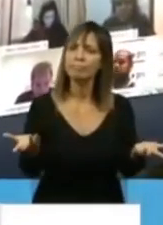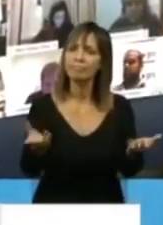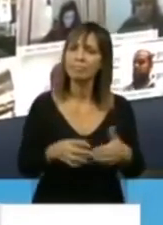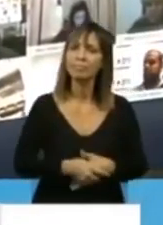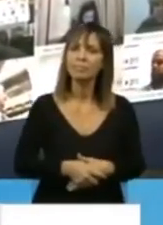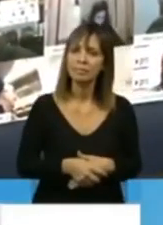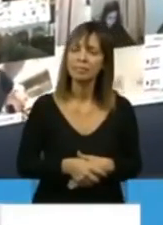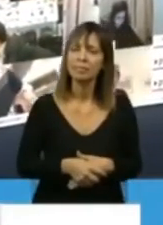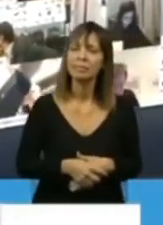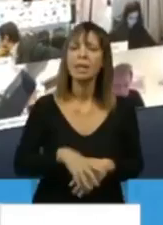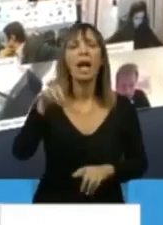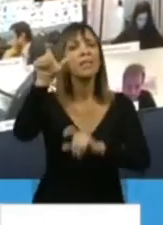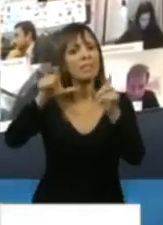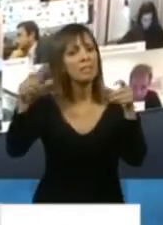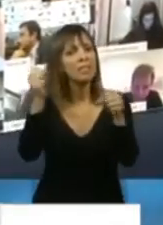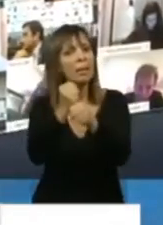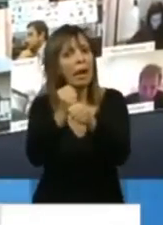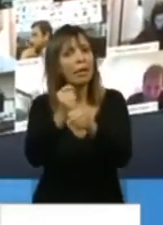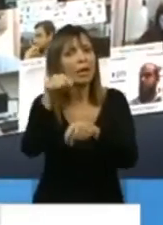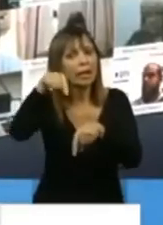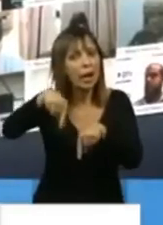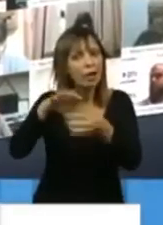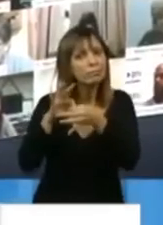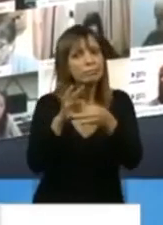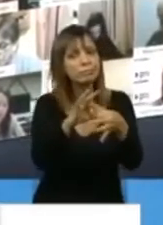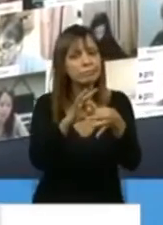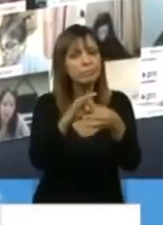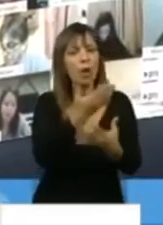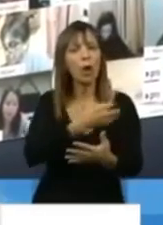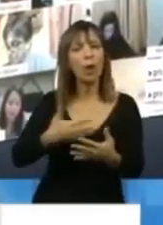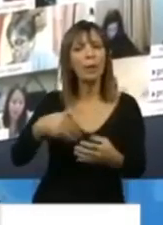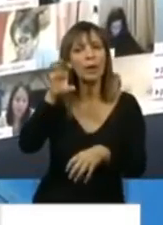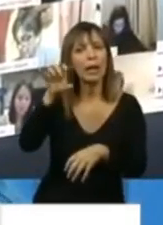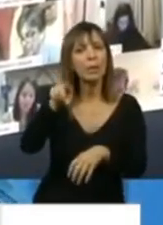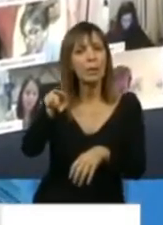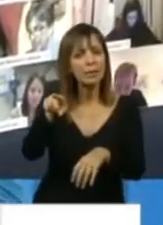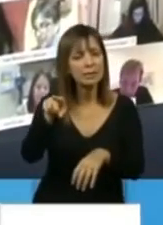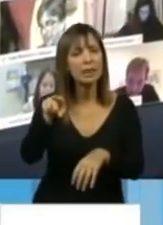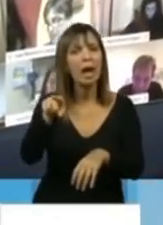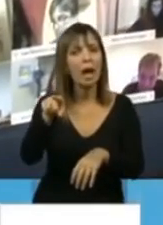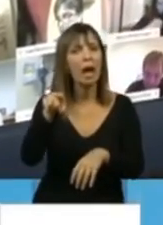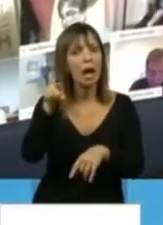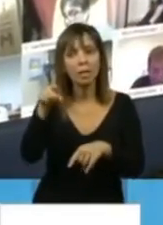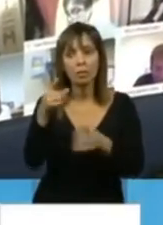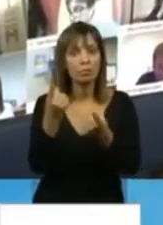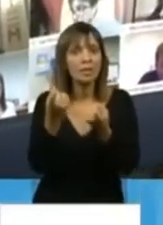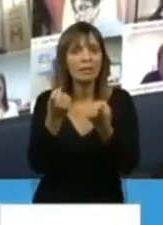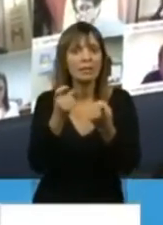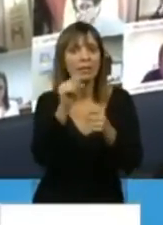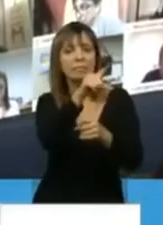esos trabajadores que hoy dependen de las arcas de un gobierno provincial que tiene una altísima dependencia de las regalías